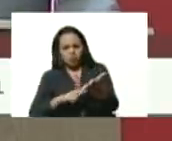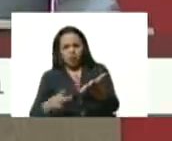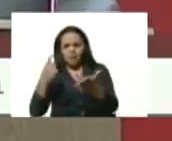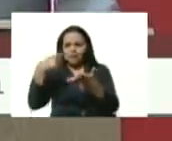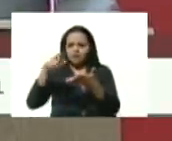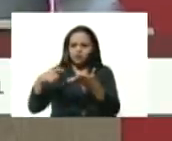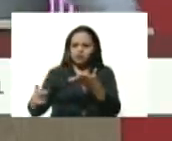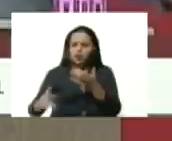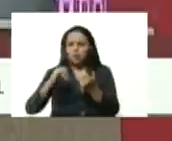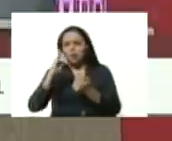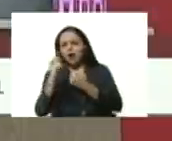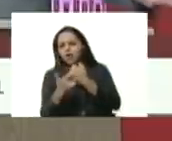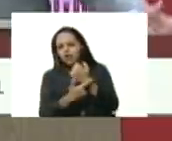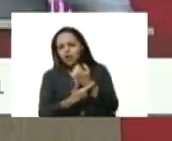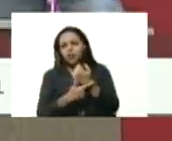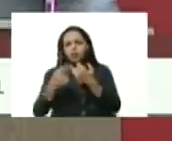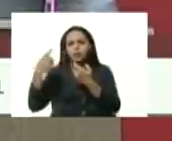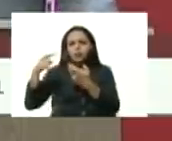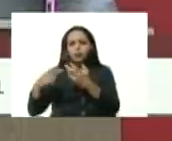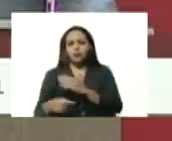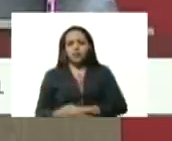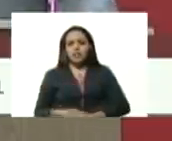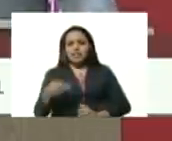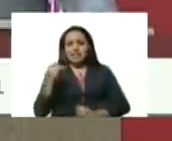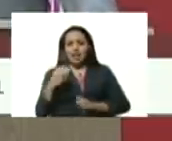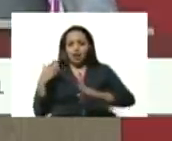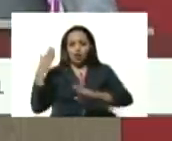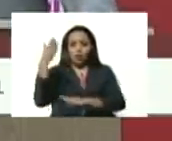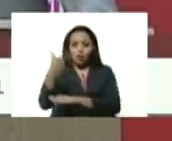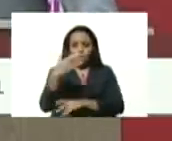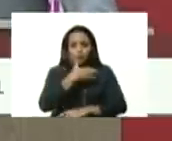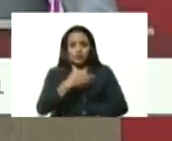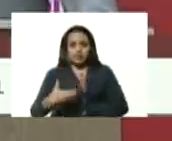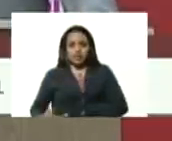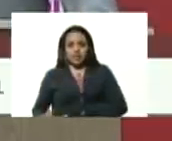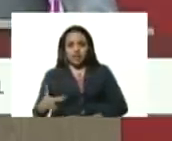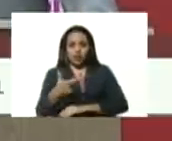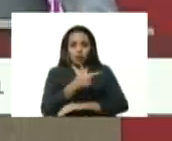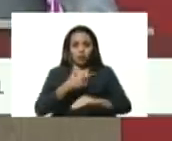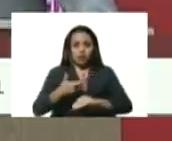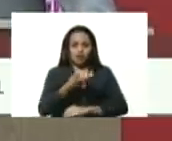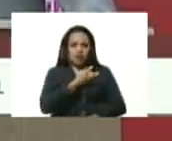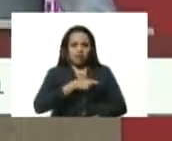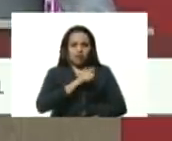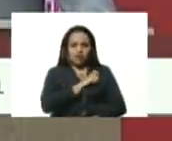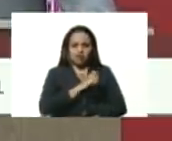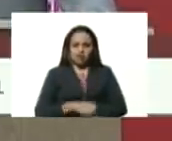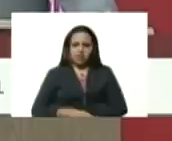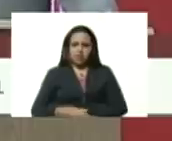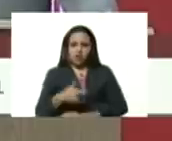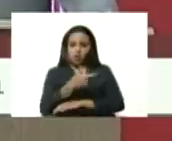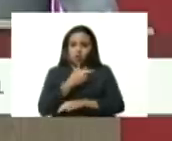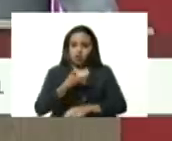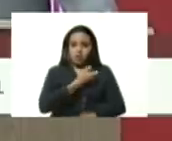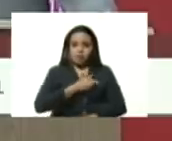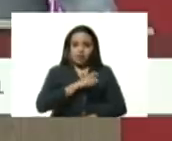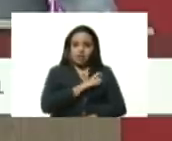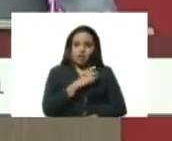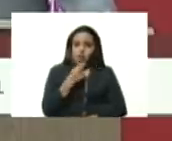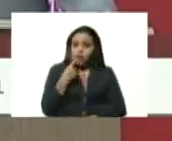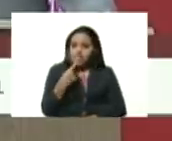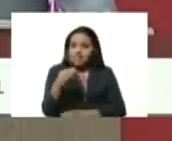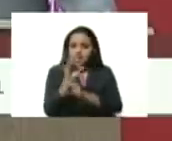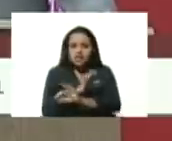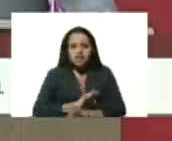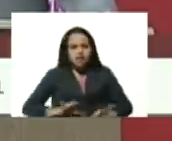Guaidó, e insultan a un presidente del gobierno español y el gobierno de España no va a decir nada?